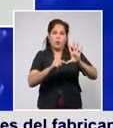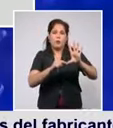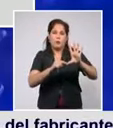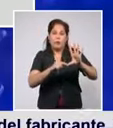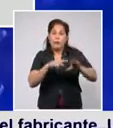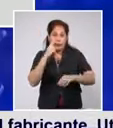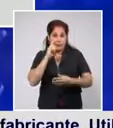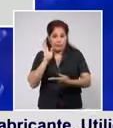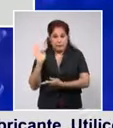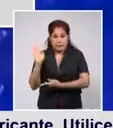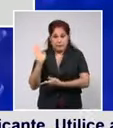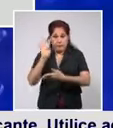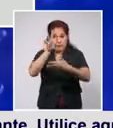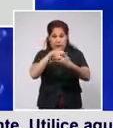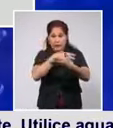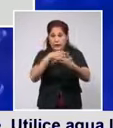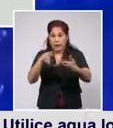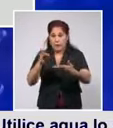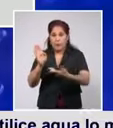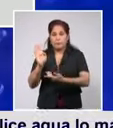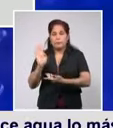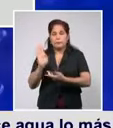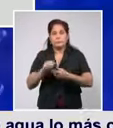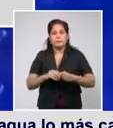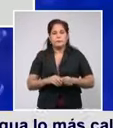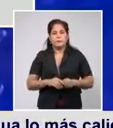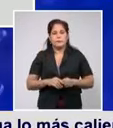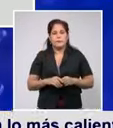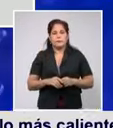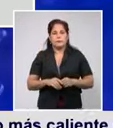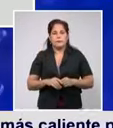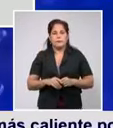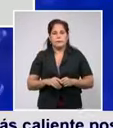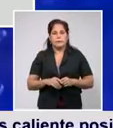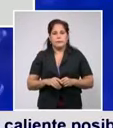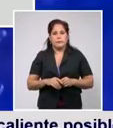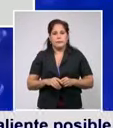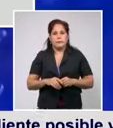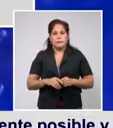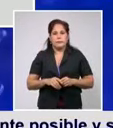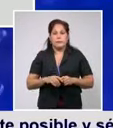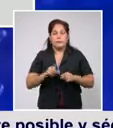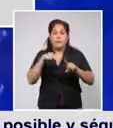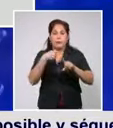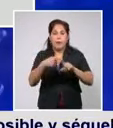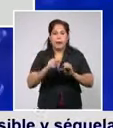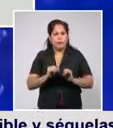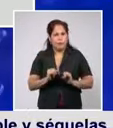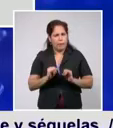puede apreciar en estos datos, más los reportajes,